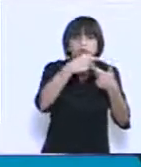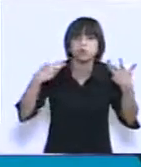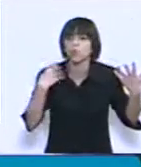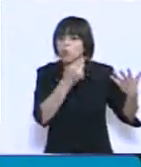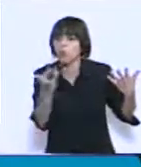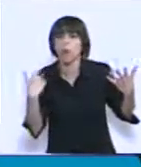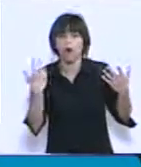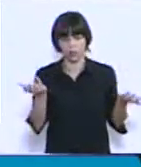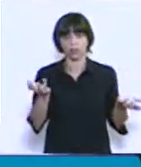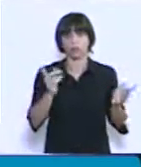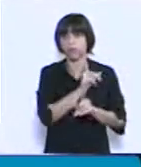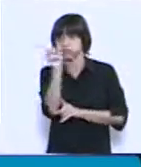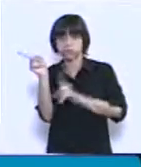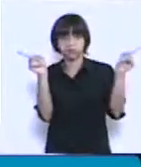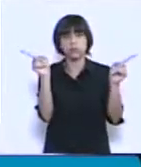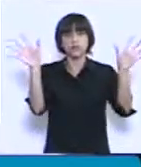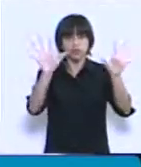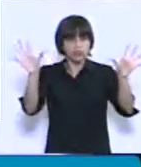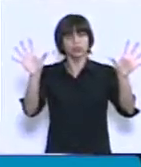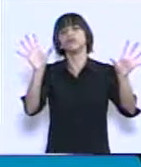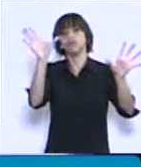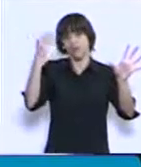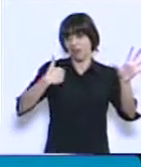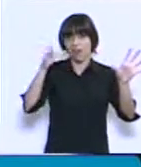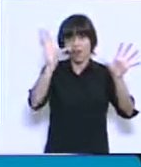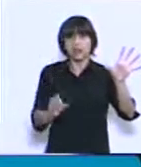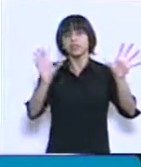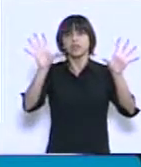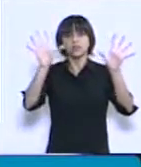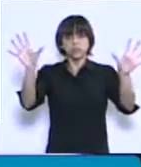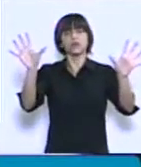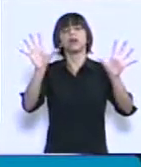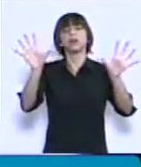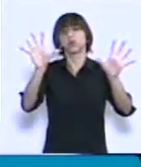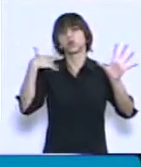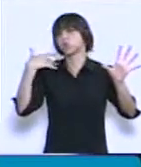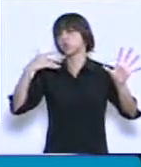en 3 y 4 veces la Patagonia. Por lo tanto, a nuestro entender, Presidenta,